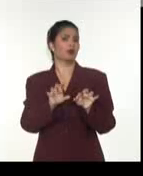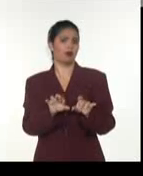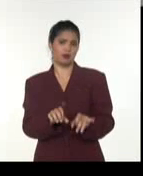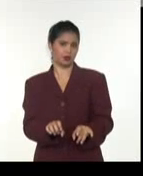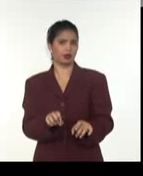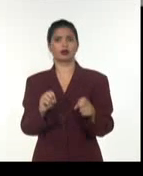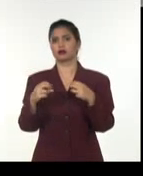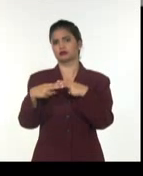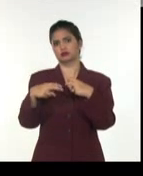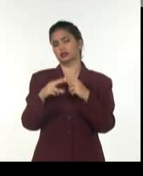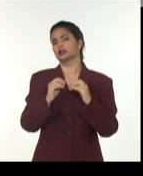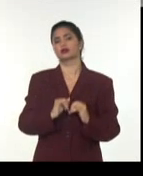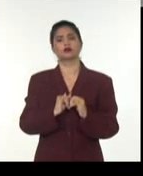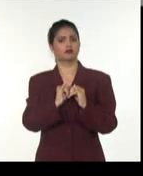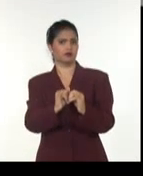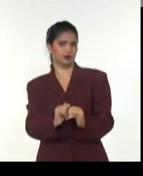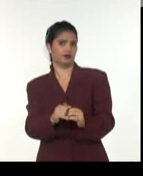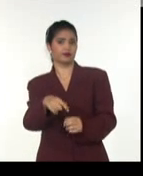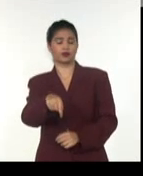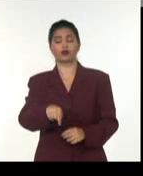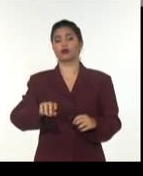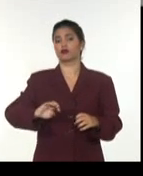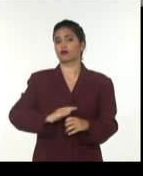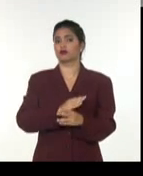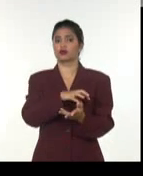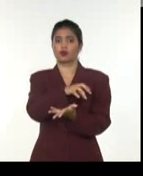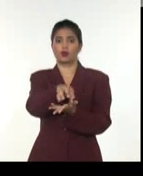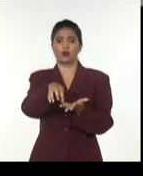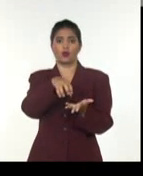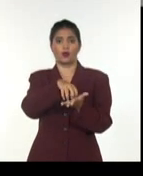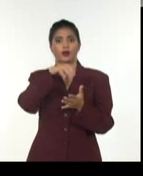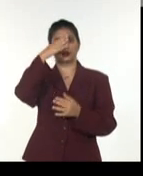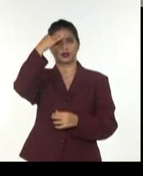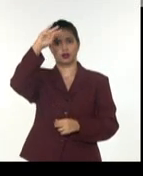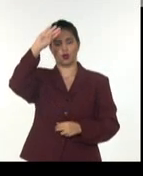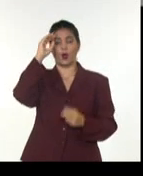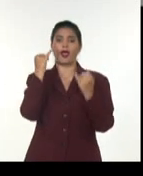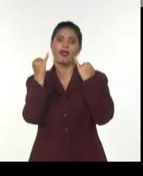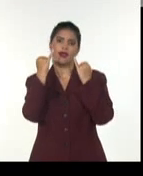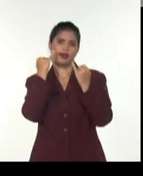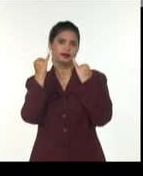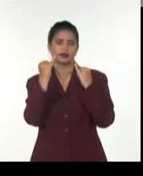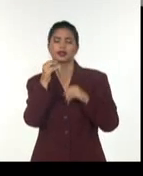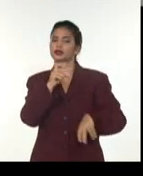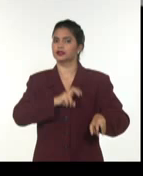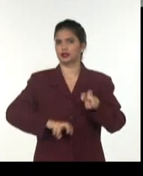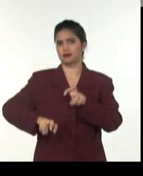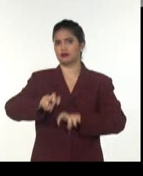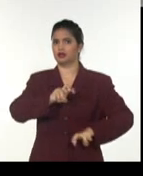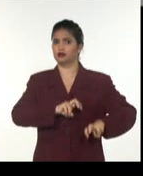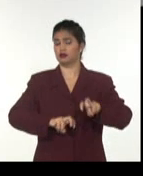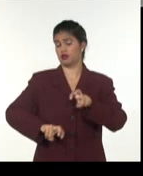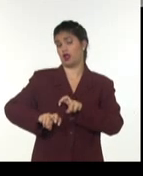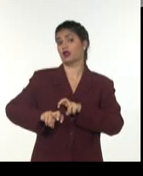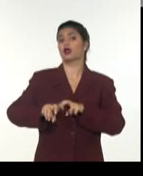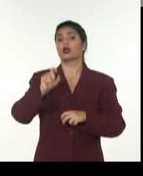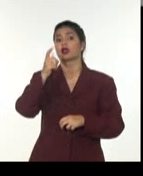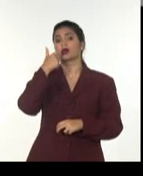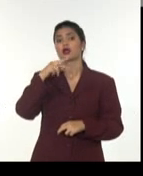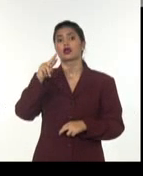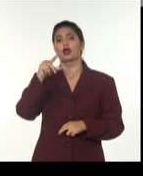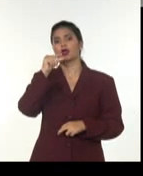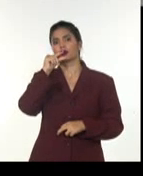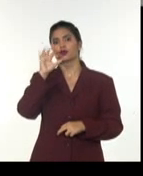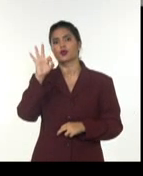Hoy, varias instituciones científicas cubanas tienen interés en las estimaciones del Blue Carbon y áreas como el Refugio de